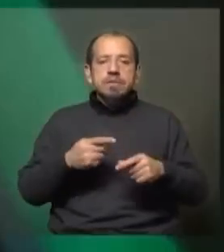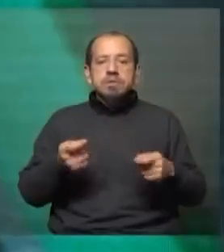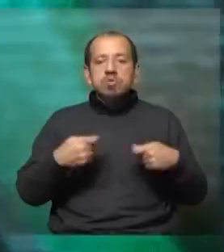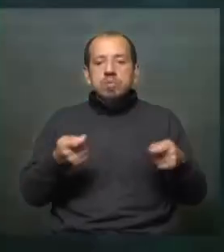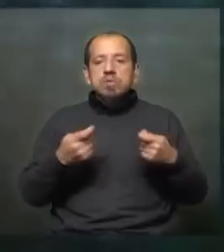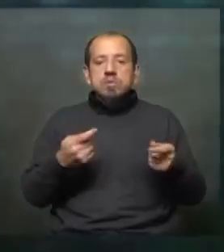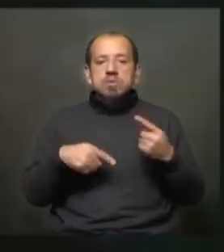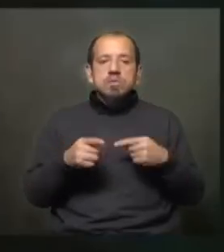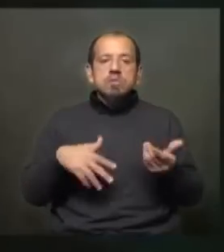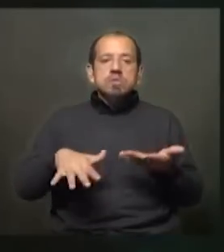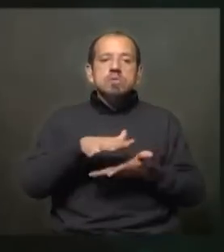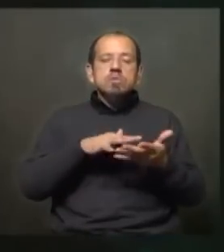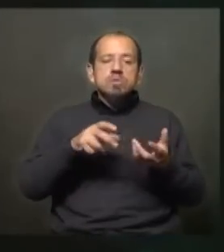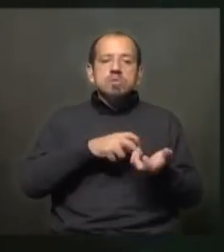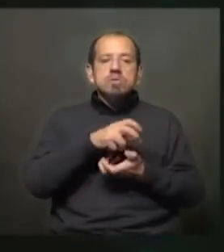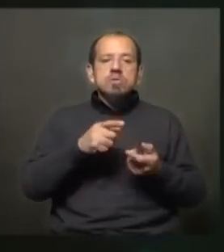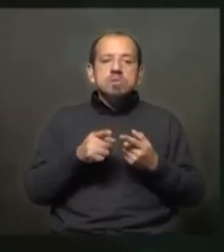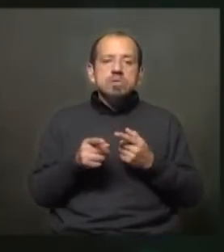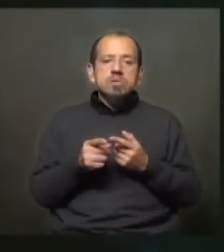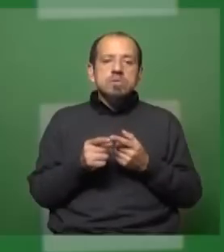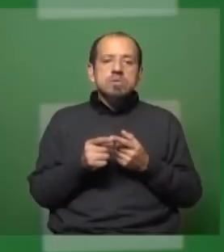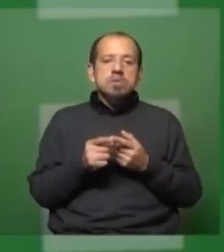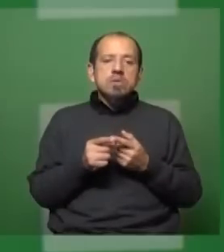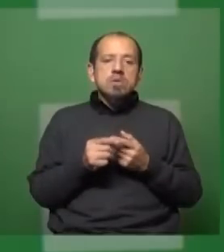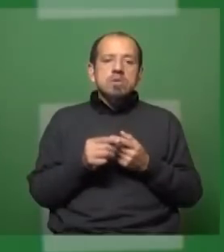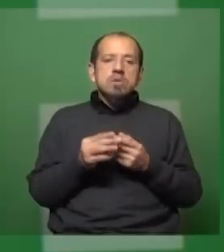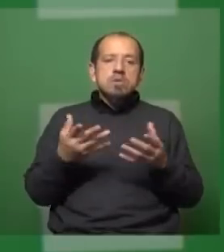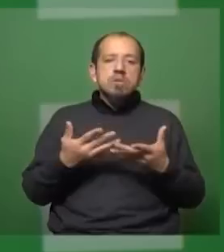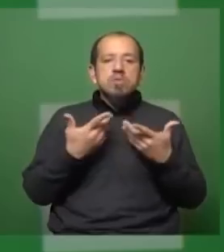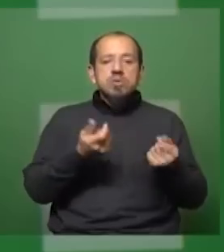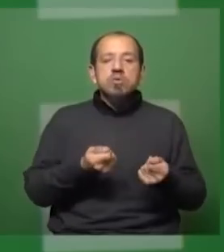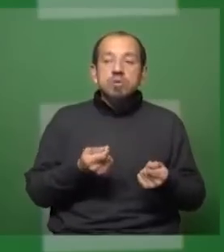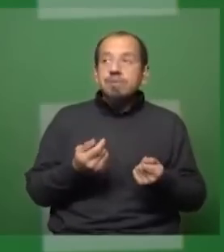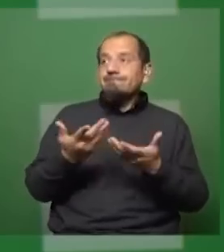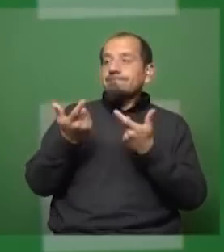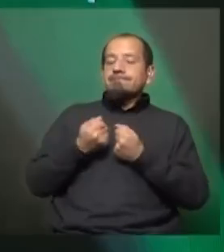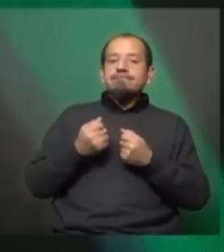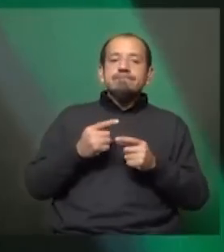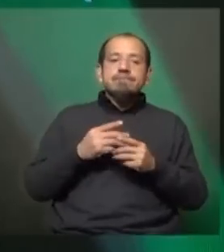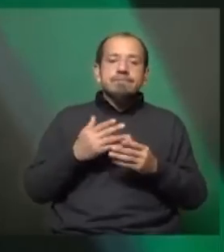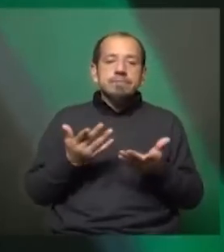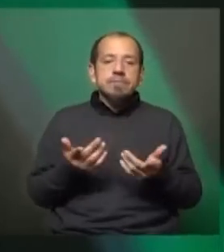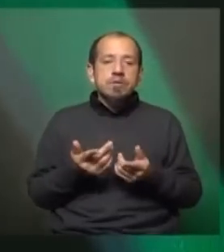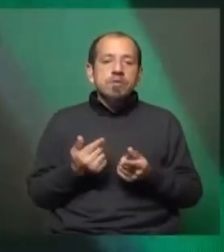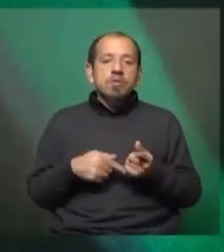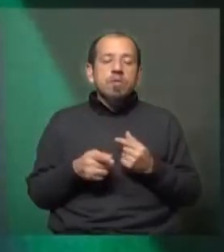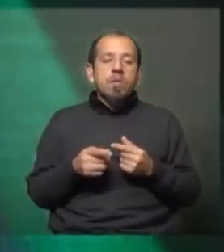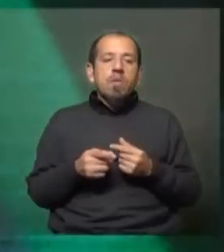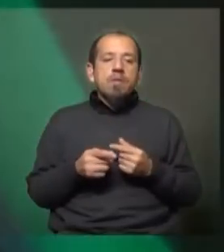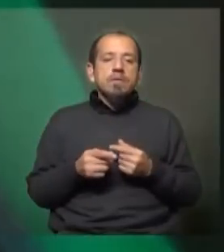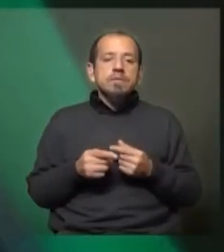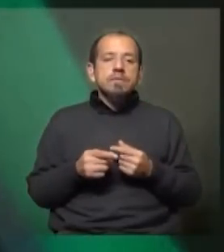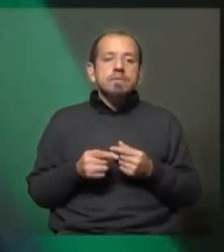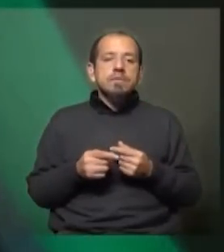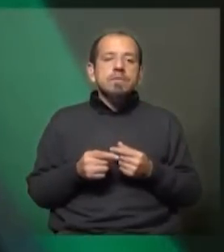que tiene que ver con una situación de crisis de ayudar como quien dice no eso parece ser no y Parece ser también una